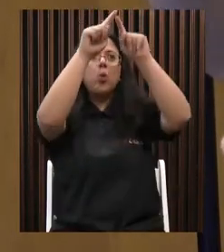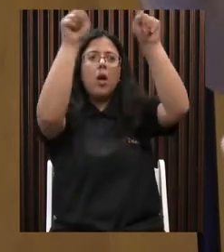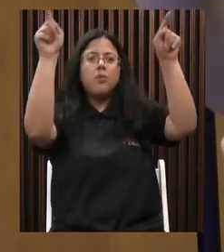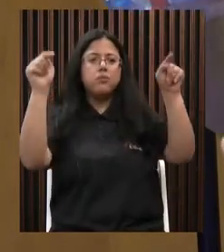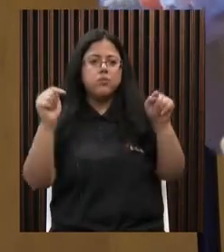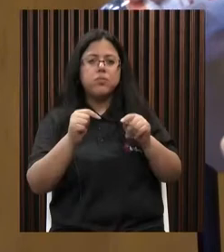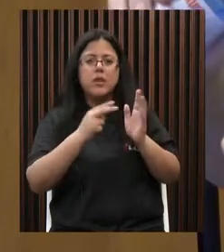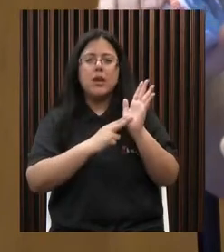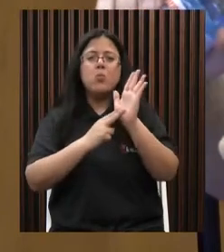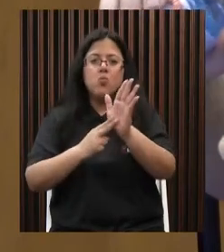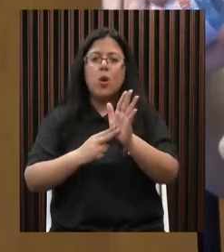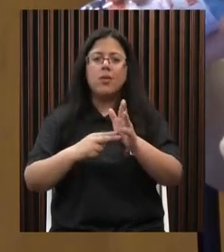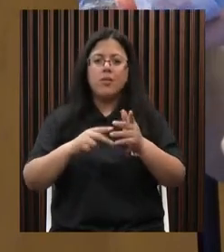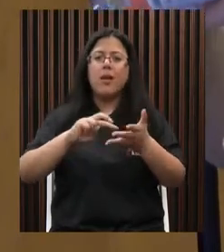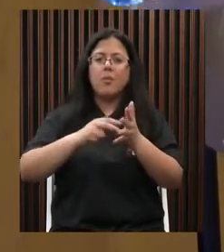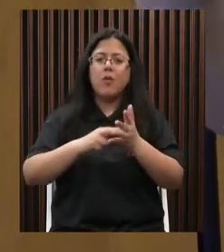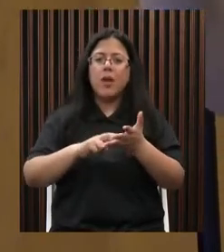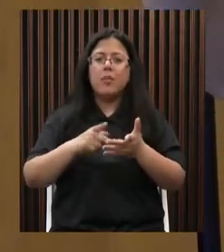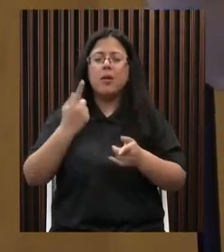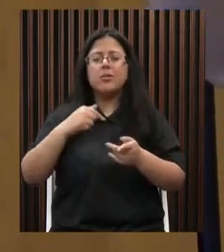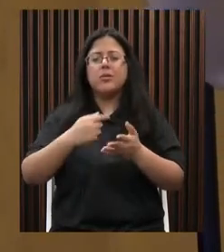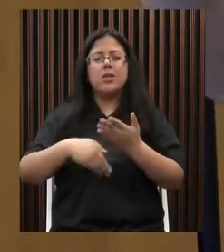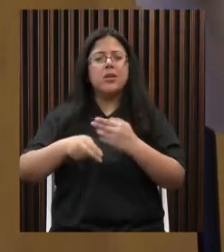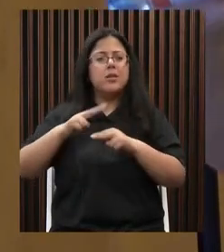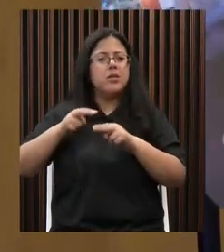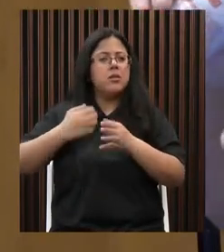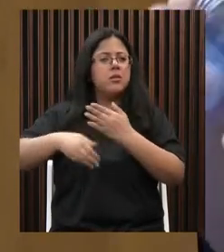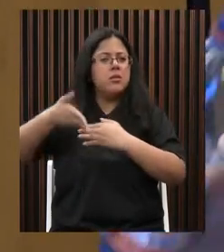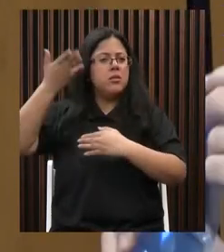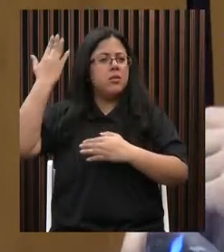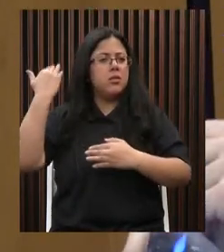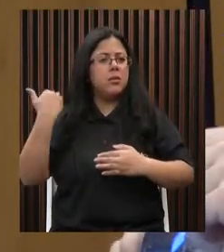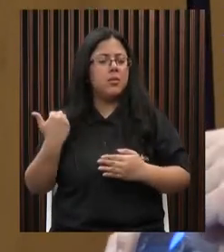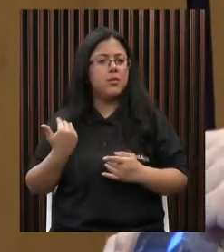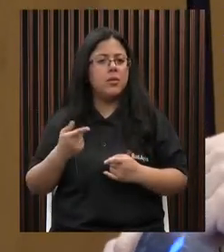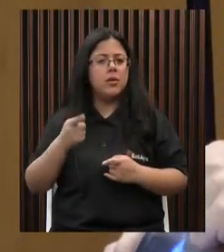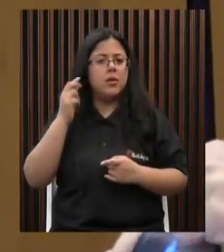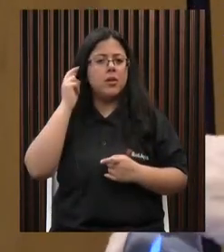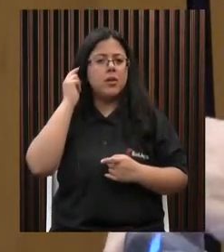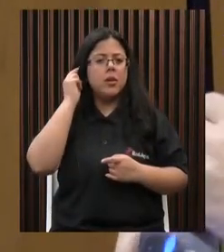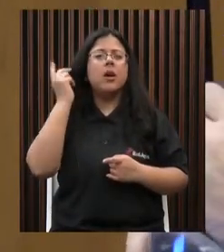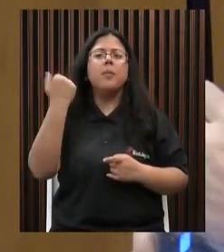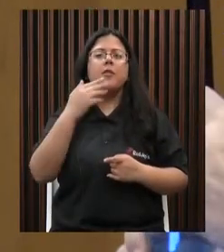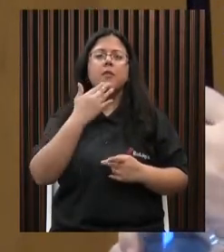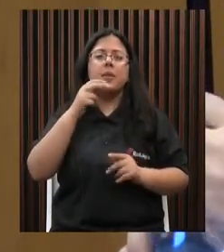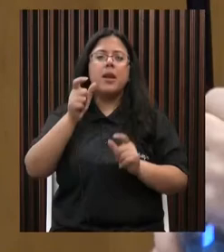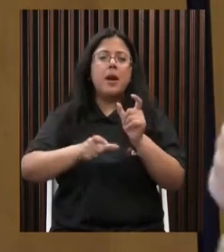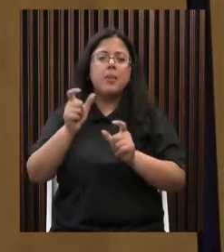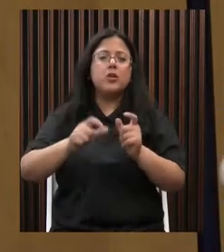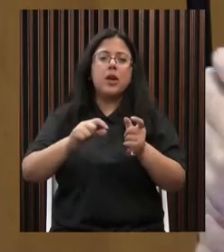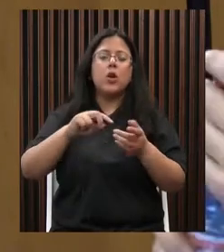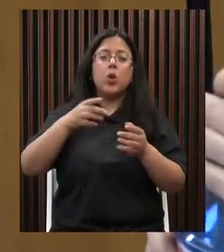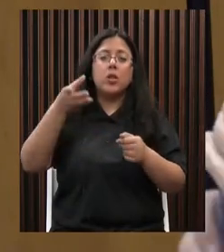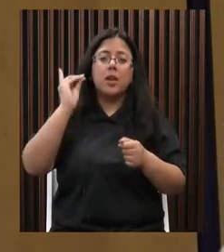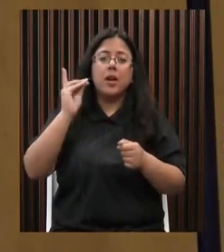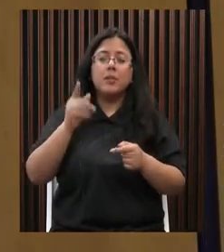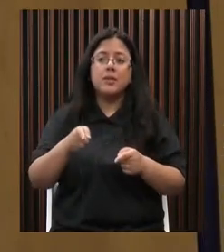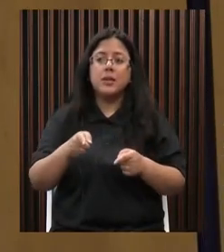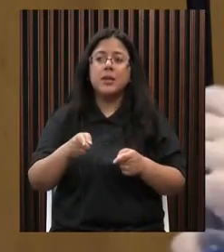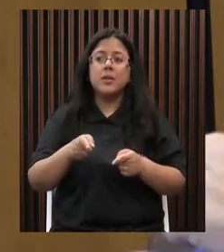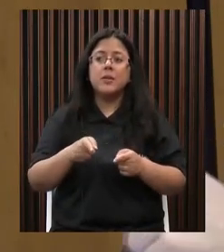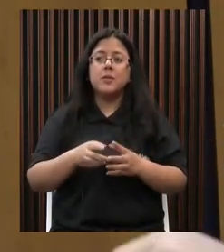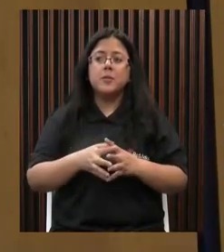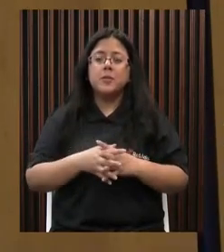masacre, y el monumento se hizo con peldaños. Entonces, las personas con discapacidad